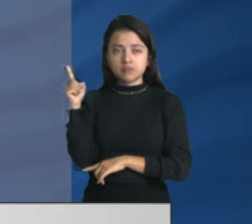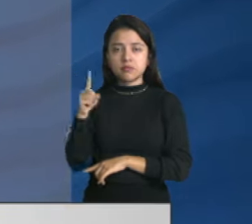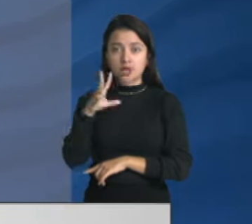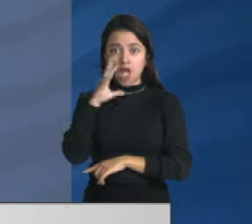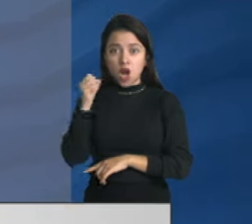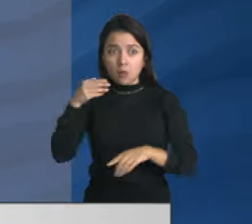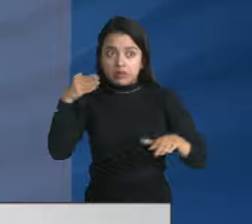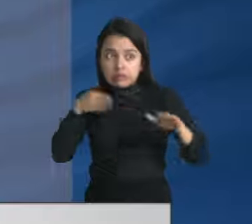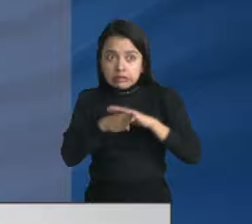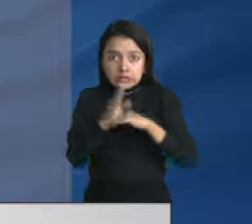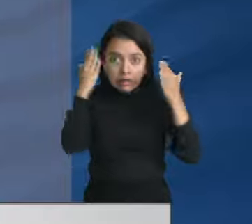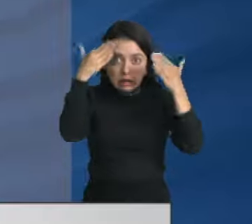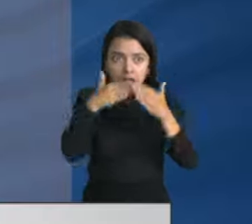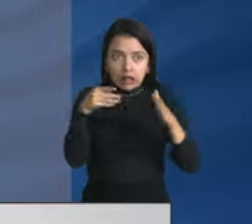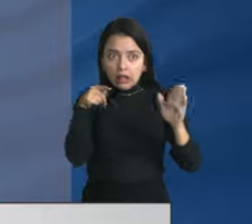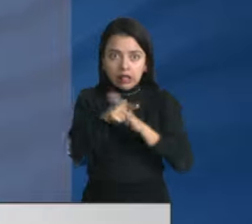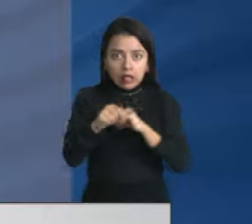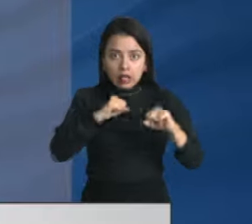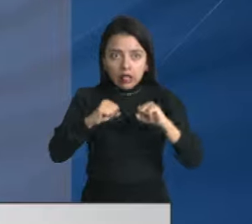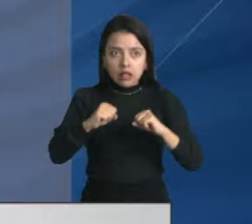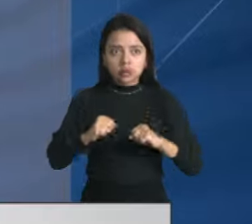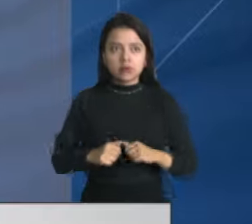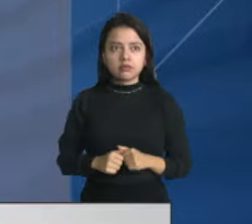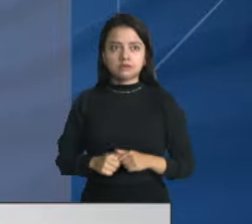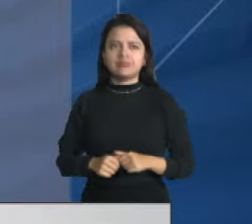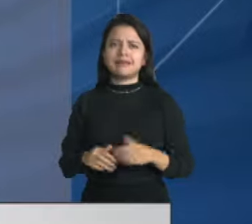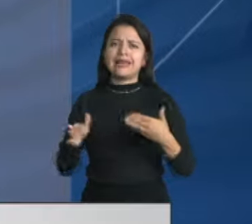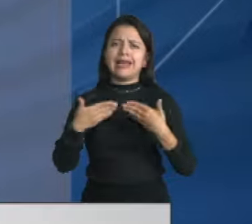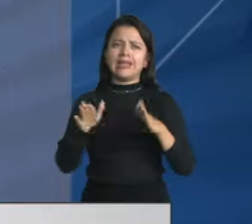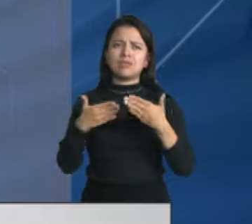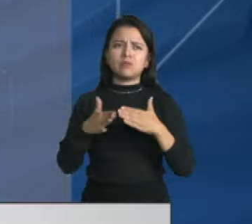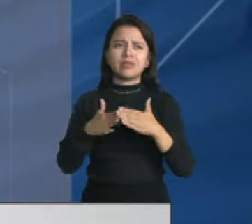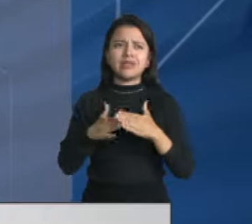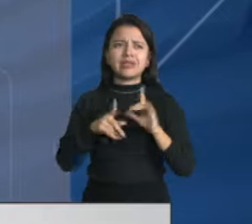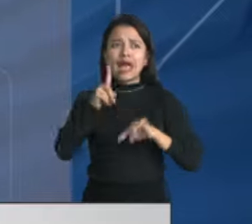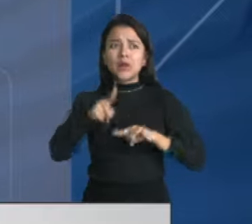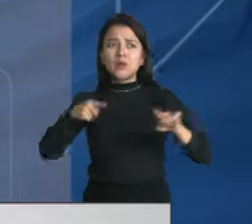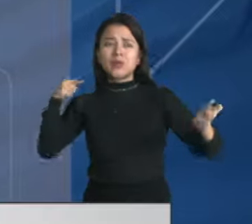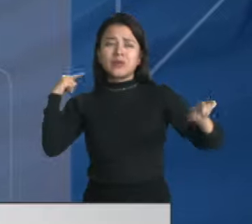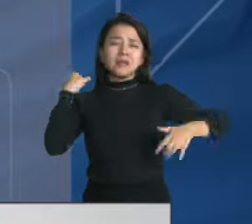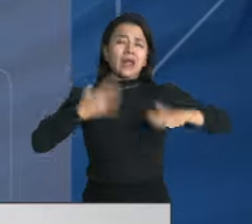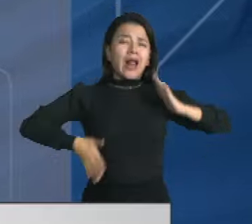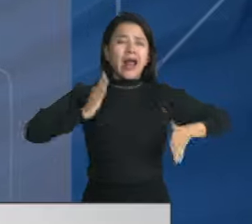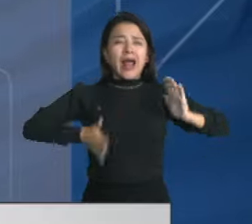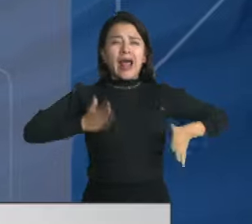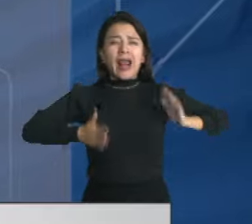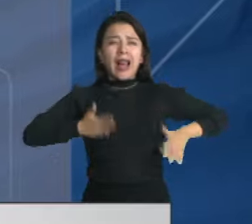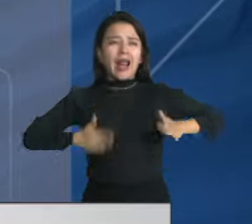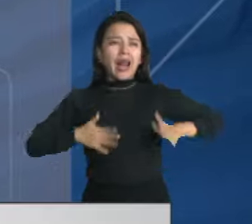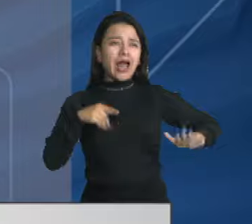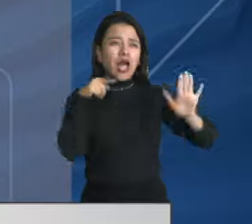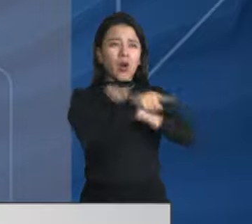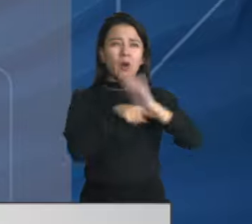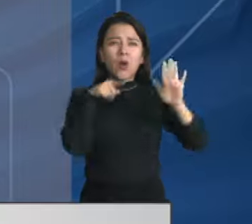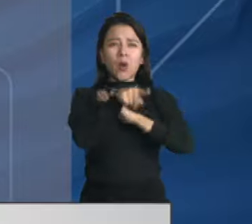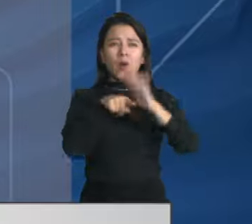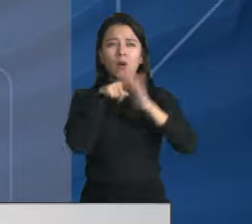En las puertas de ingreso todo era horror. Desesperados, unos intentaban salir por encima de otros.